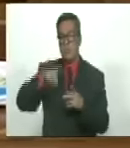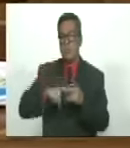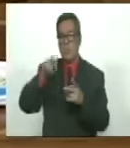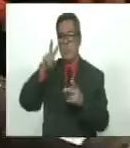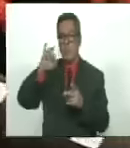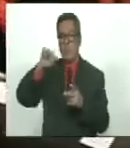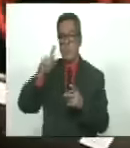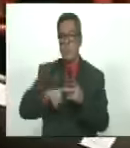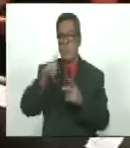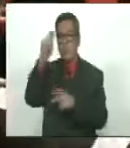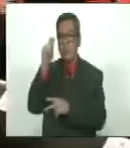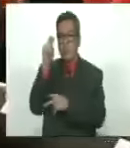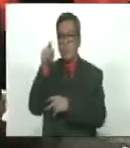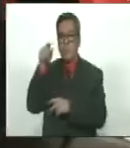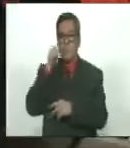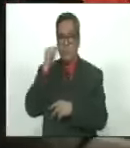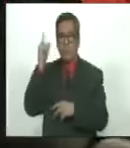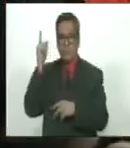Victoria Mata, Edgardo